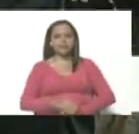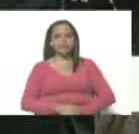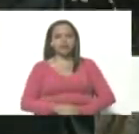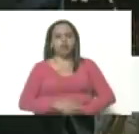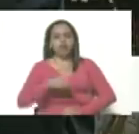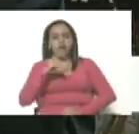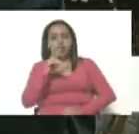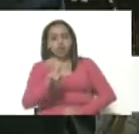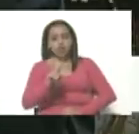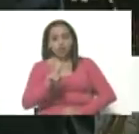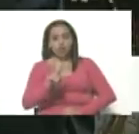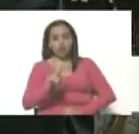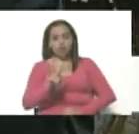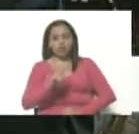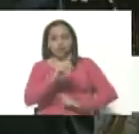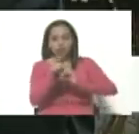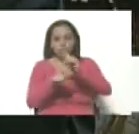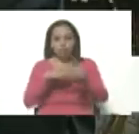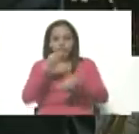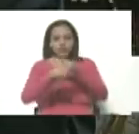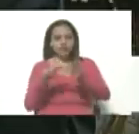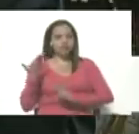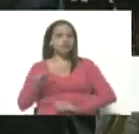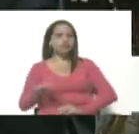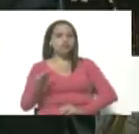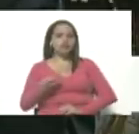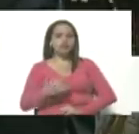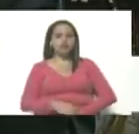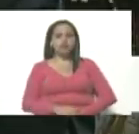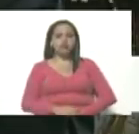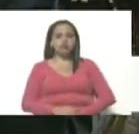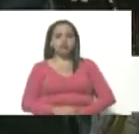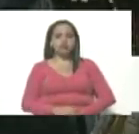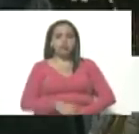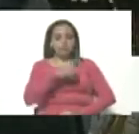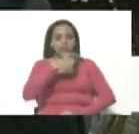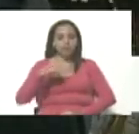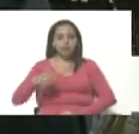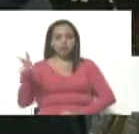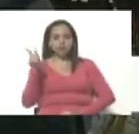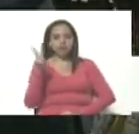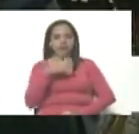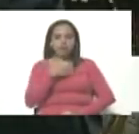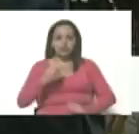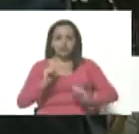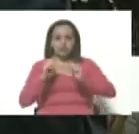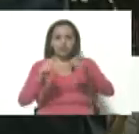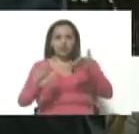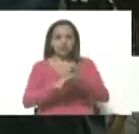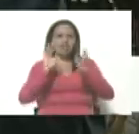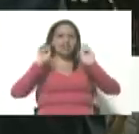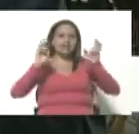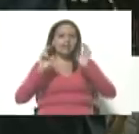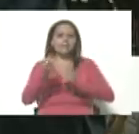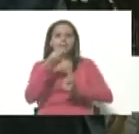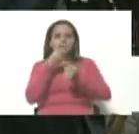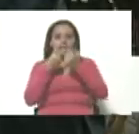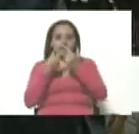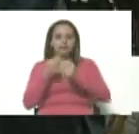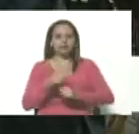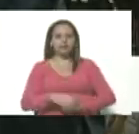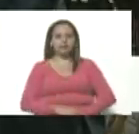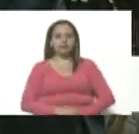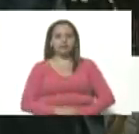dos preguntas que usted hace, importantísimas, para los venezolanos y las venezolanas, quiero comenzar con el tema medicamentos.